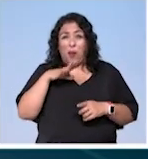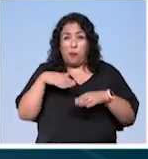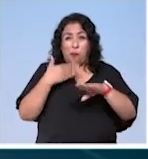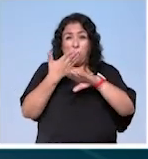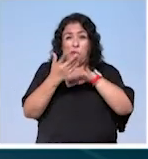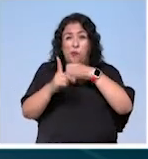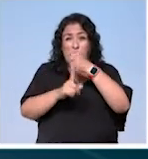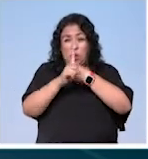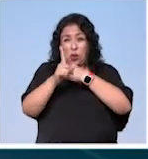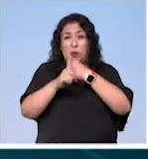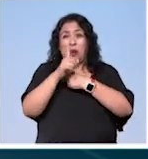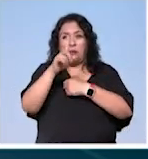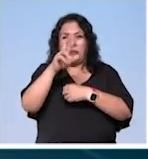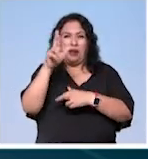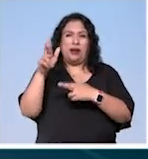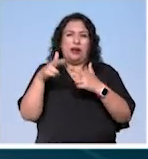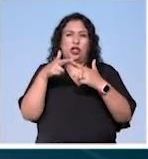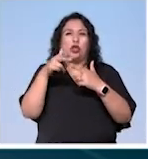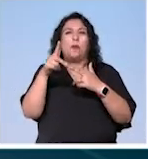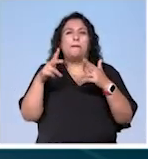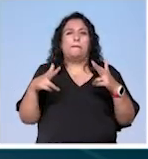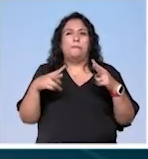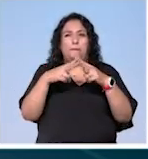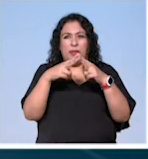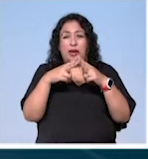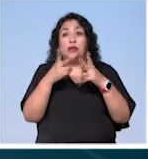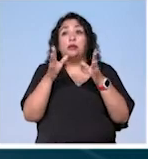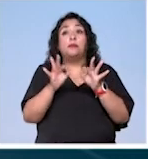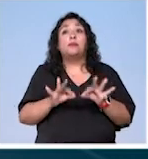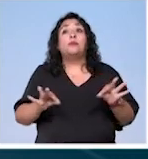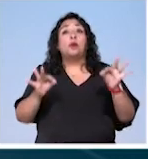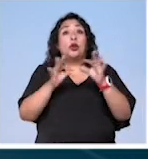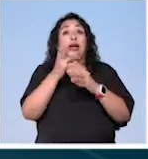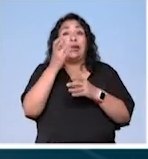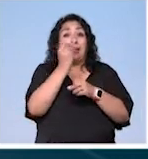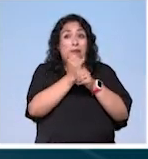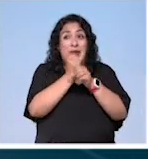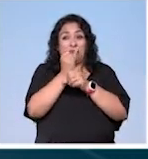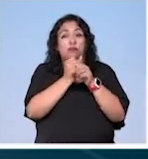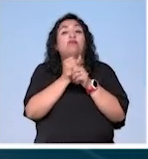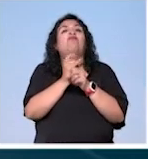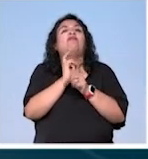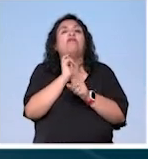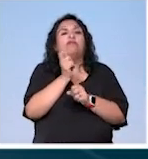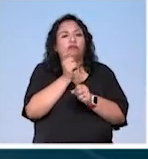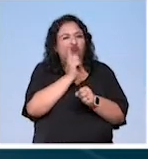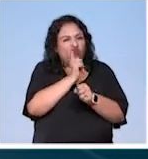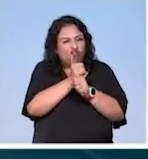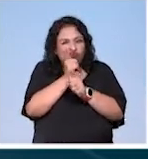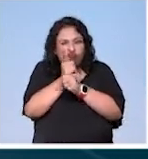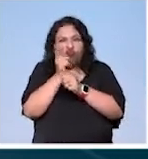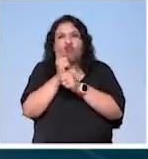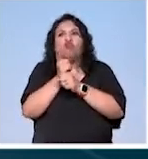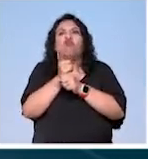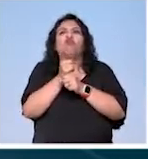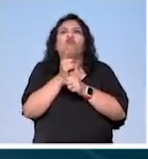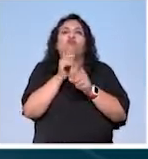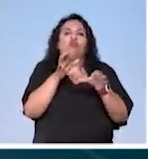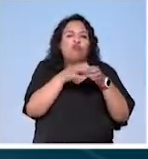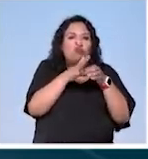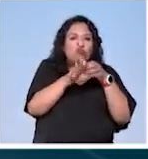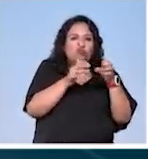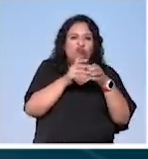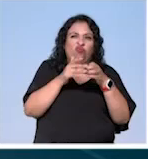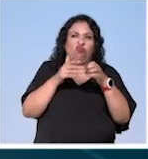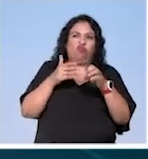el ecosistema de la región parisina. La importancia de estos estudios es identificar potenciales alborotadores e